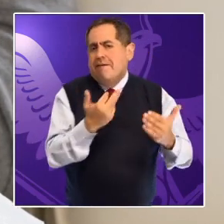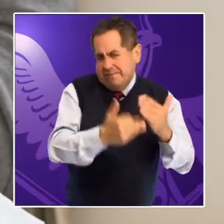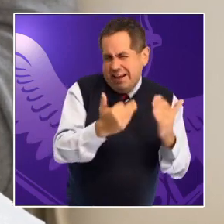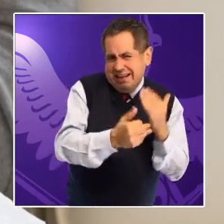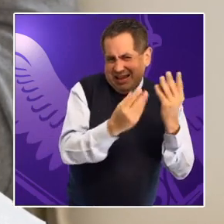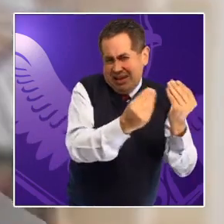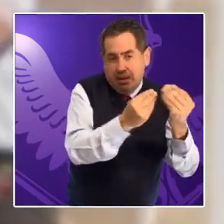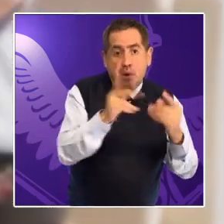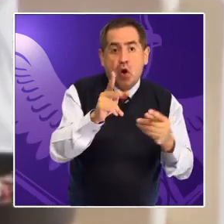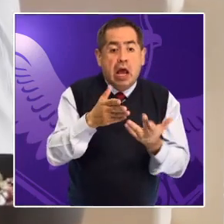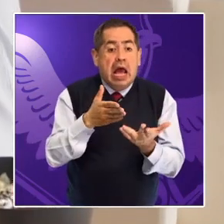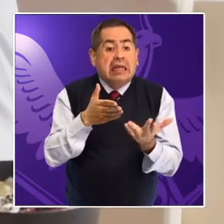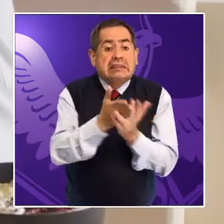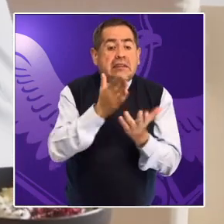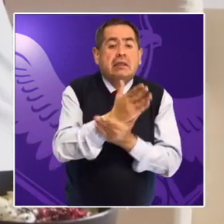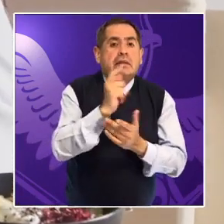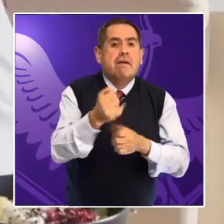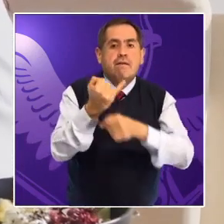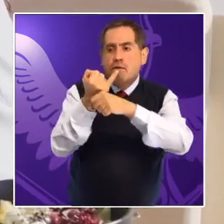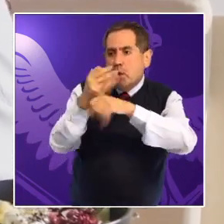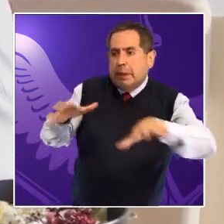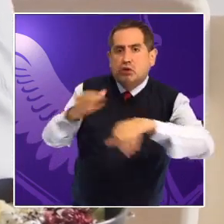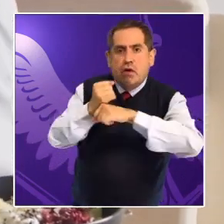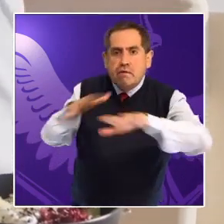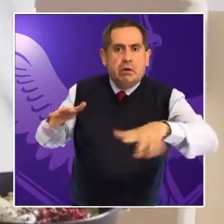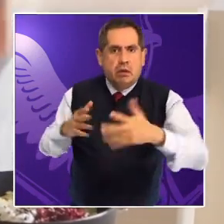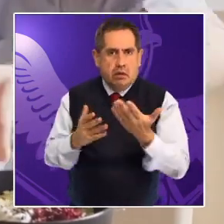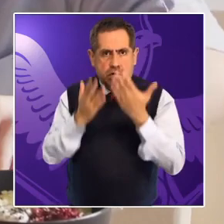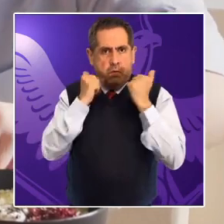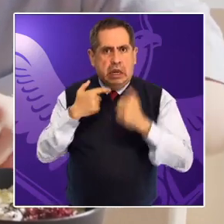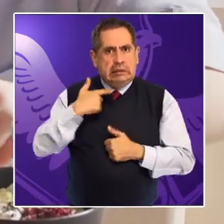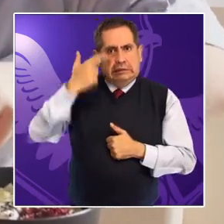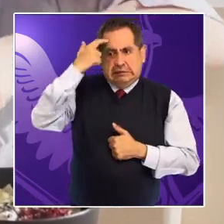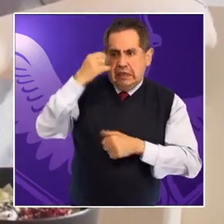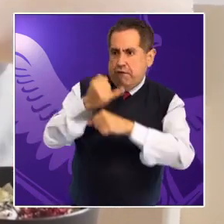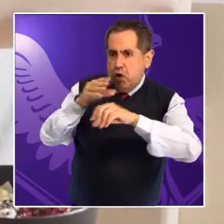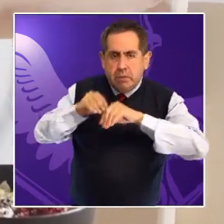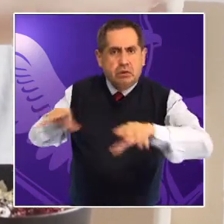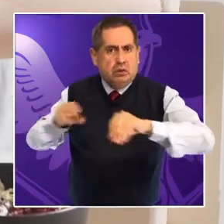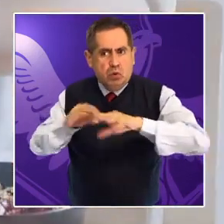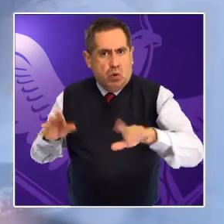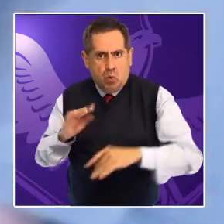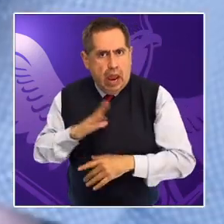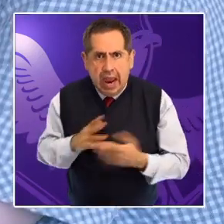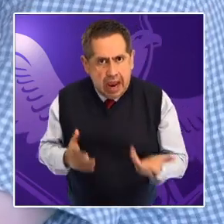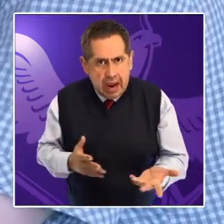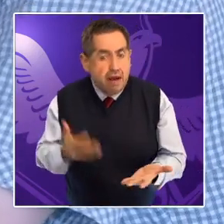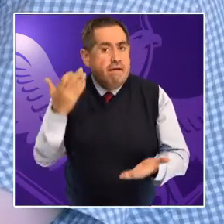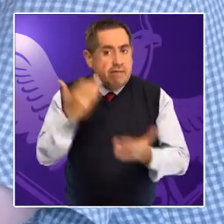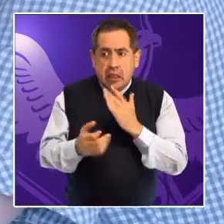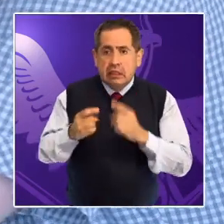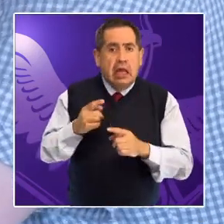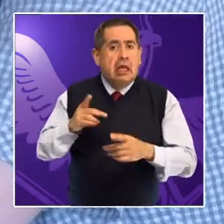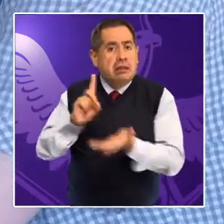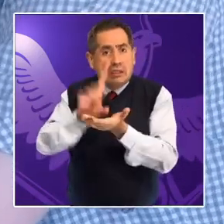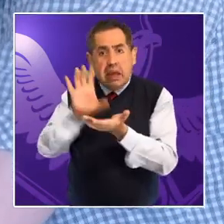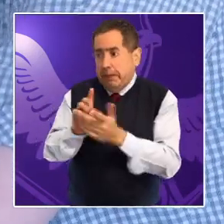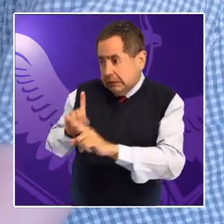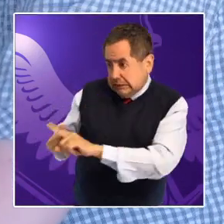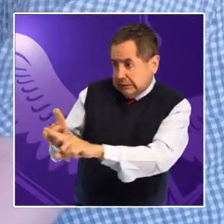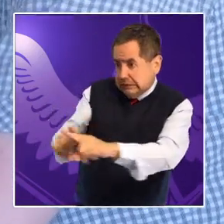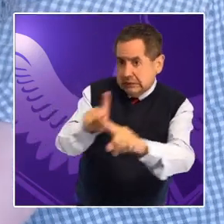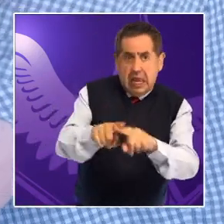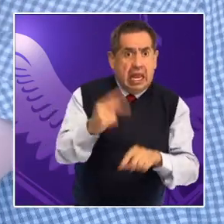pendiente, sino accesibilidad a la información. No se tiene esta conciencia de que las personas con distintas